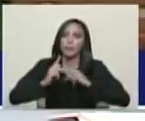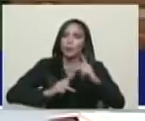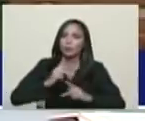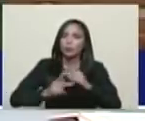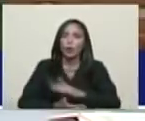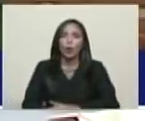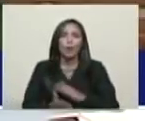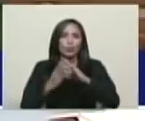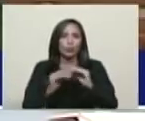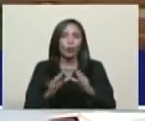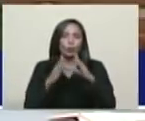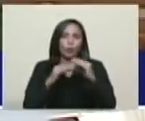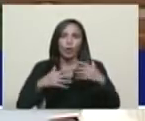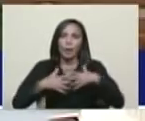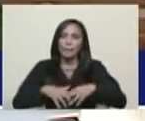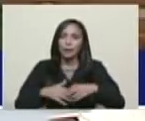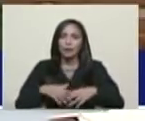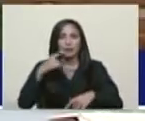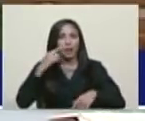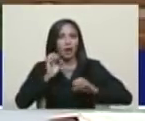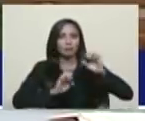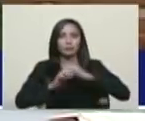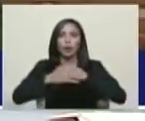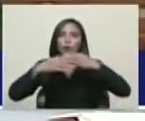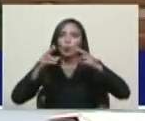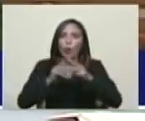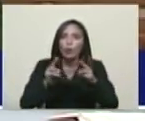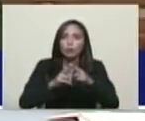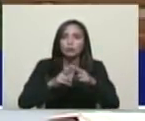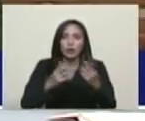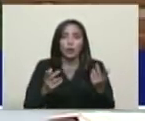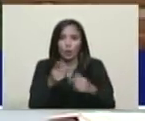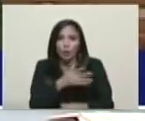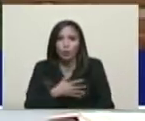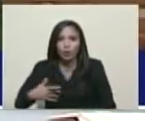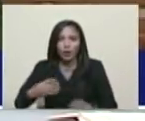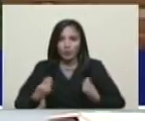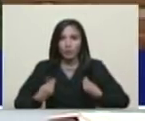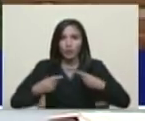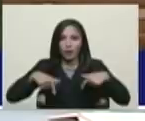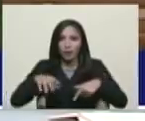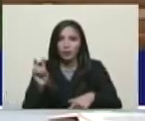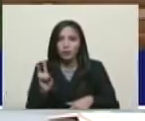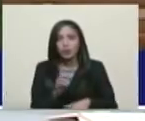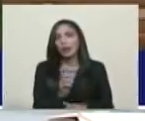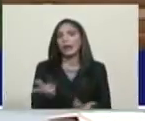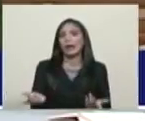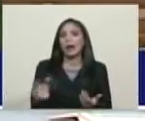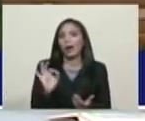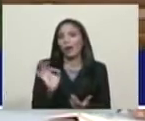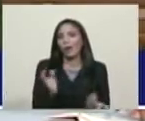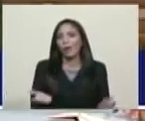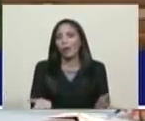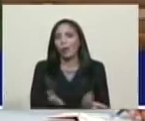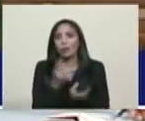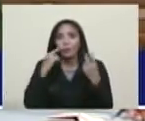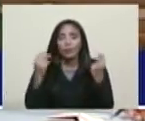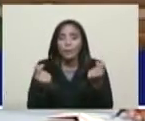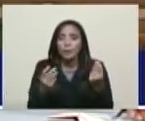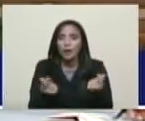empresarios agroindustriales, y verles la cara y decirle, tú no quieres vivir en Venezuela, no quieres trabajar en Venezuela,